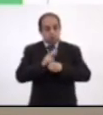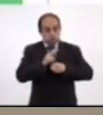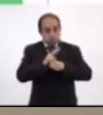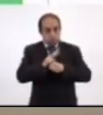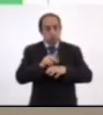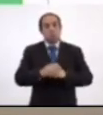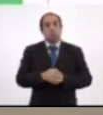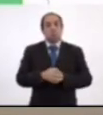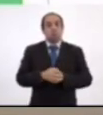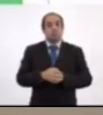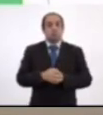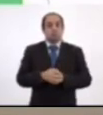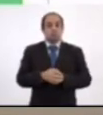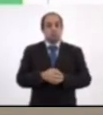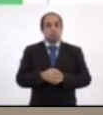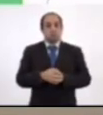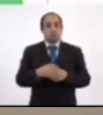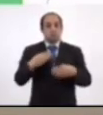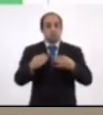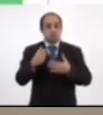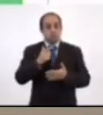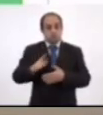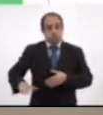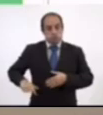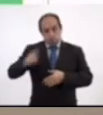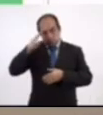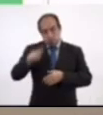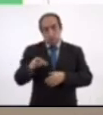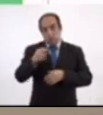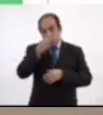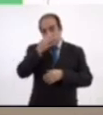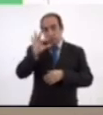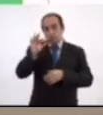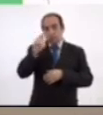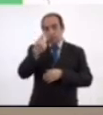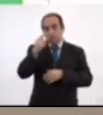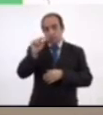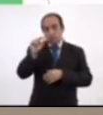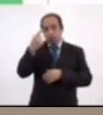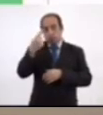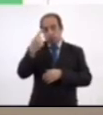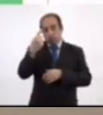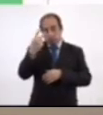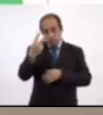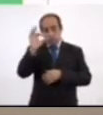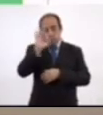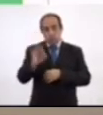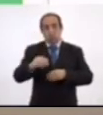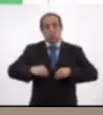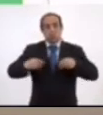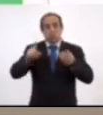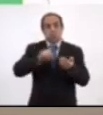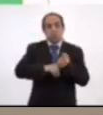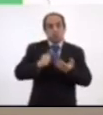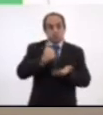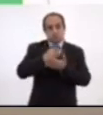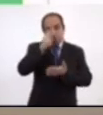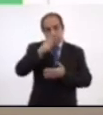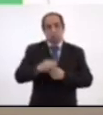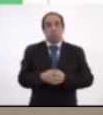de México, de los cuales cerca del 72% son residentes de la Ciudad de México,